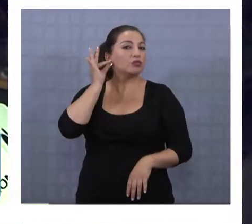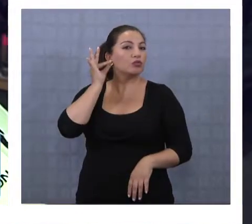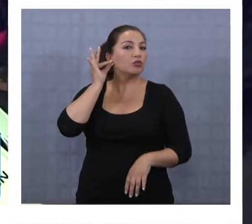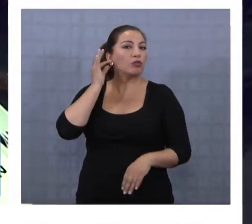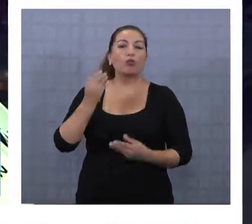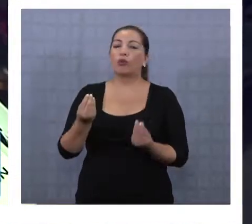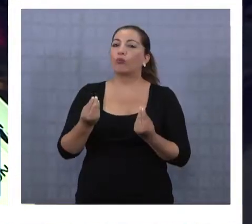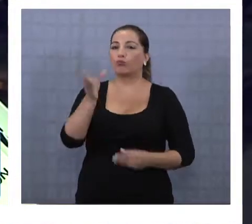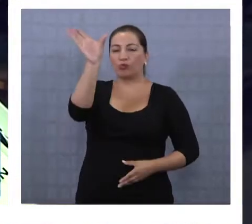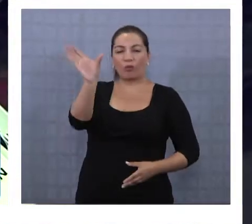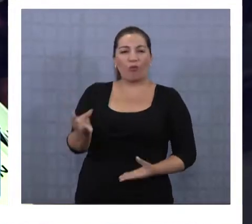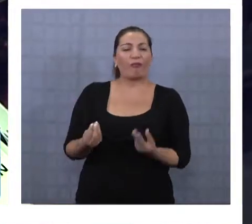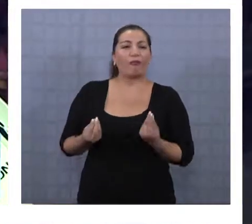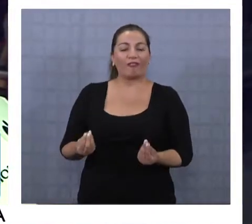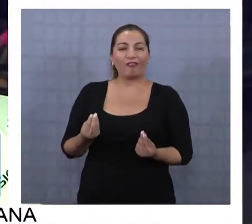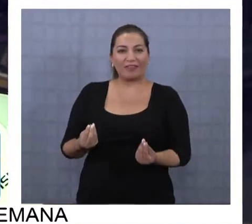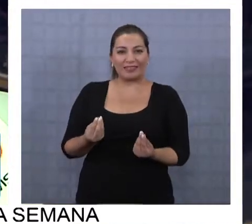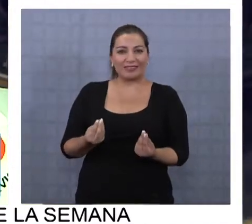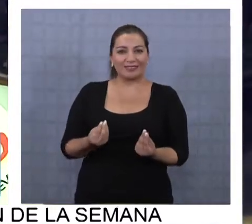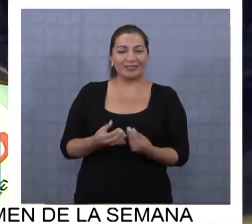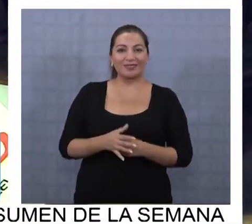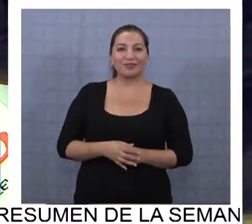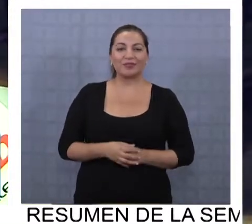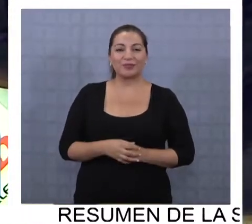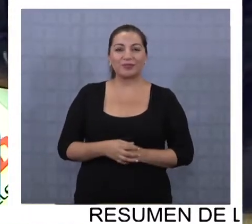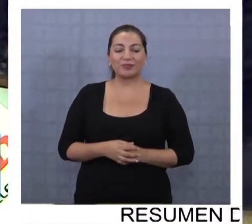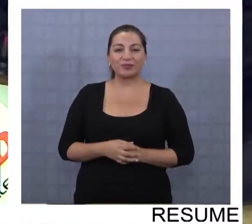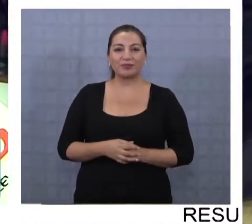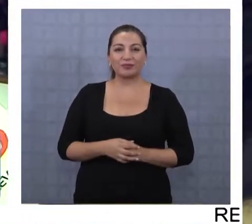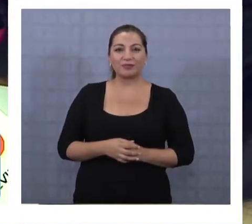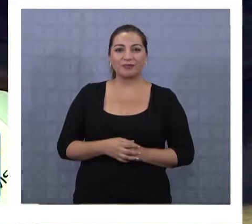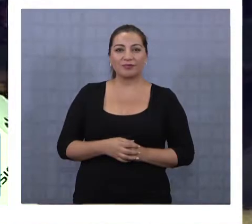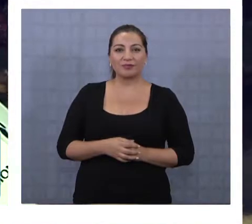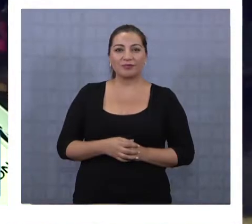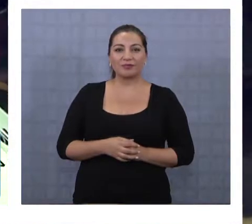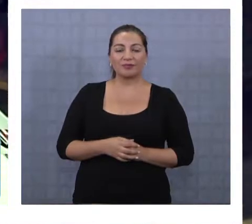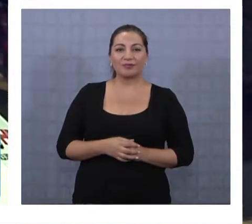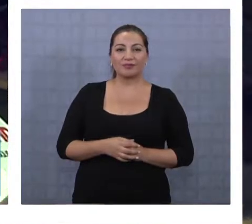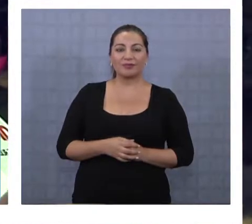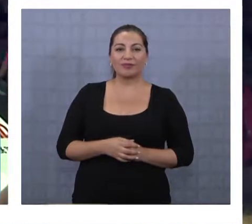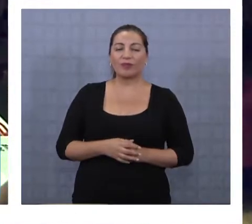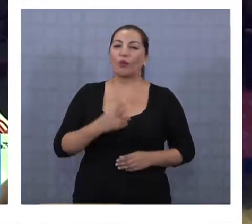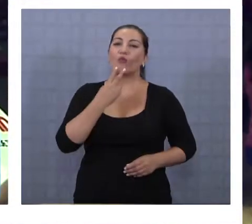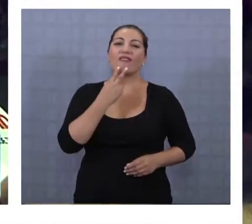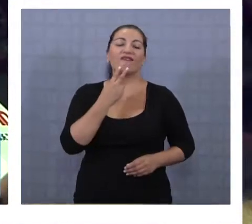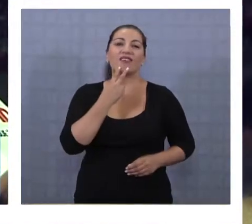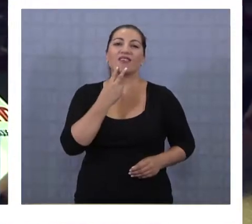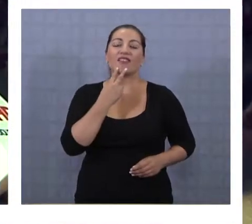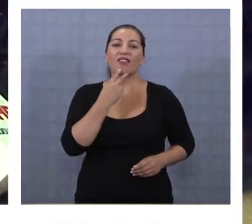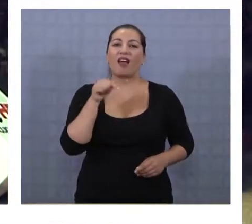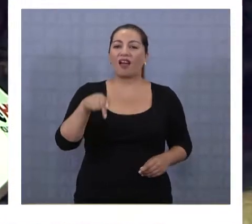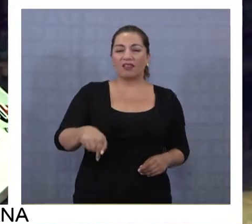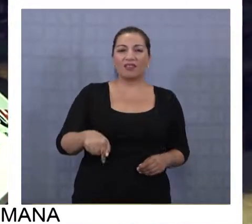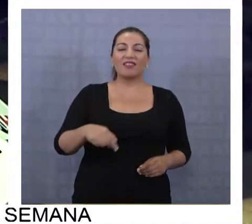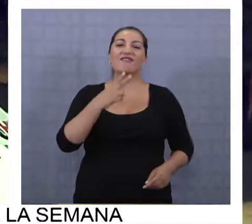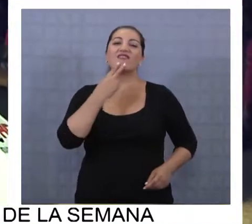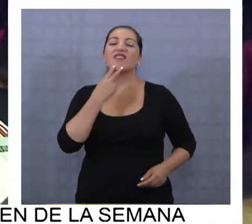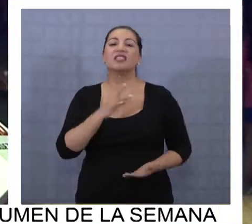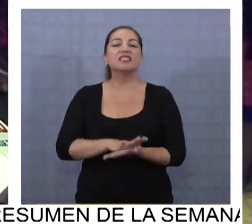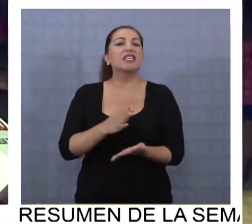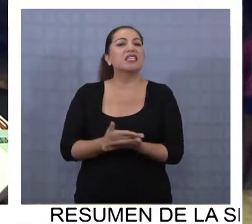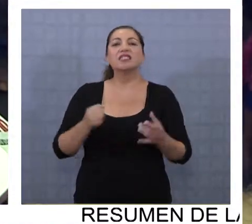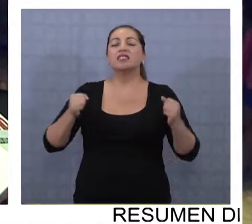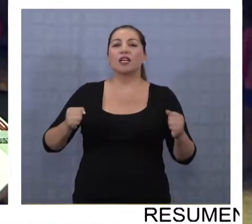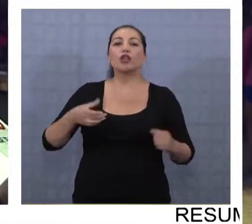excepcional de todas maneras, hay que decirlo. Y hay una vida muy agradable acá, de vida sana,